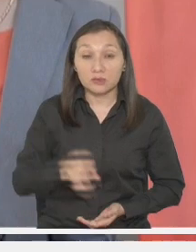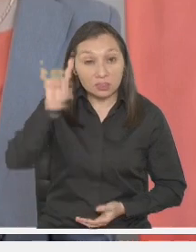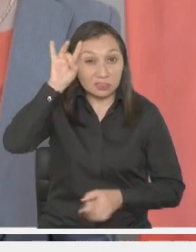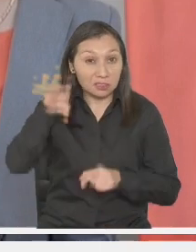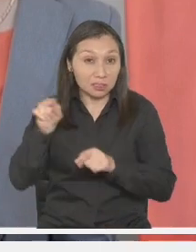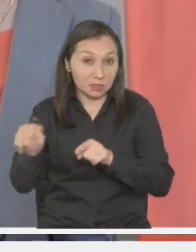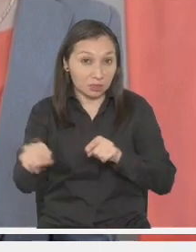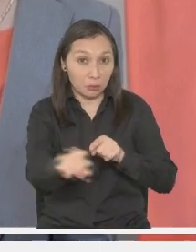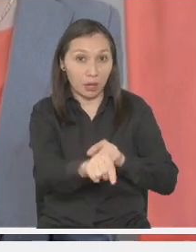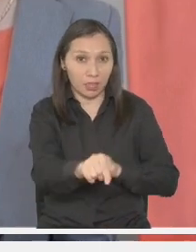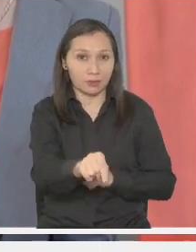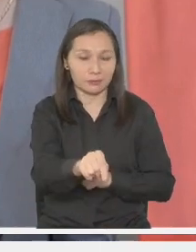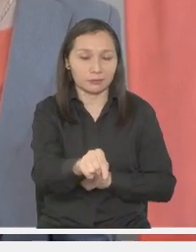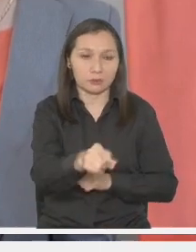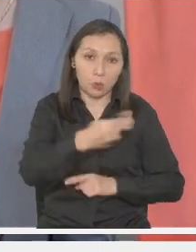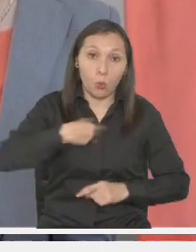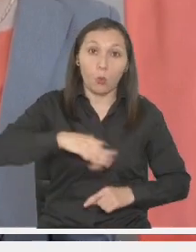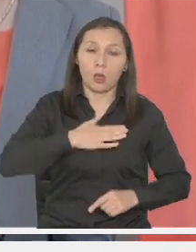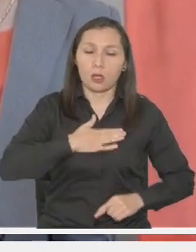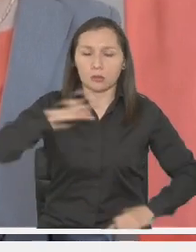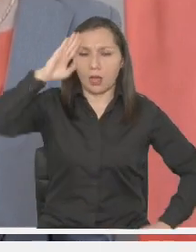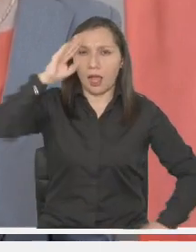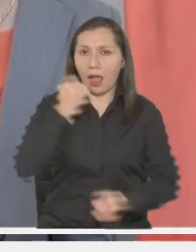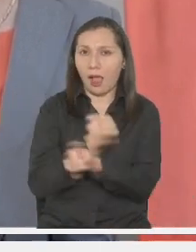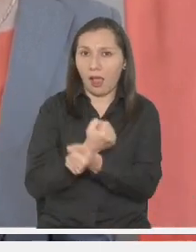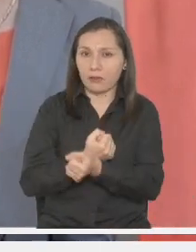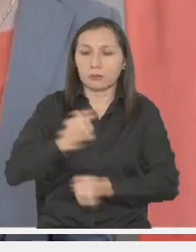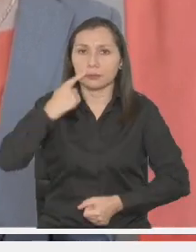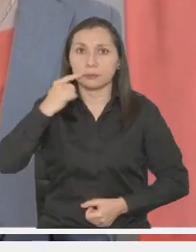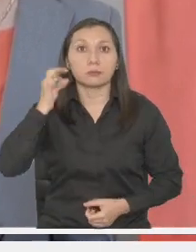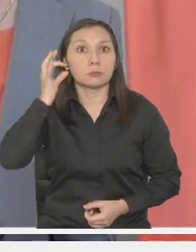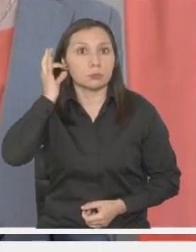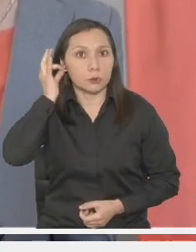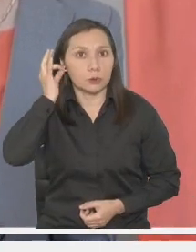sepan que nuestros carabineros y carabineras